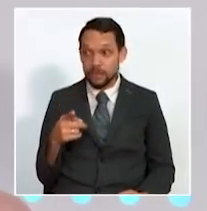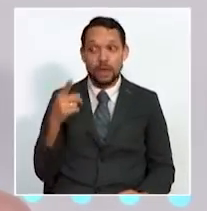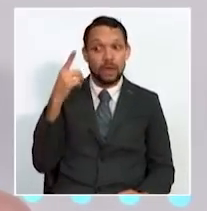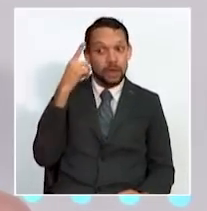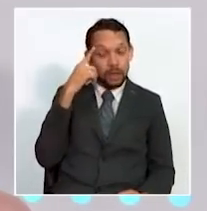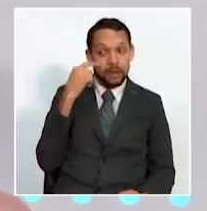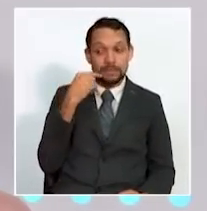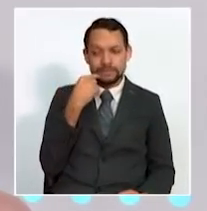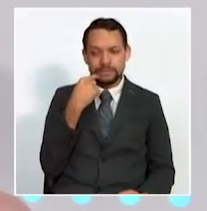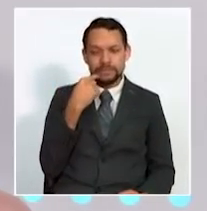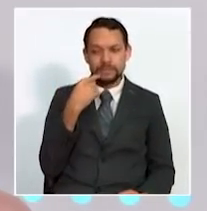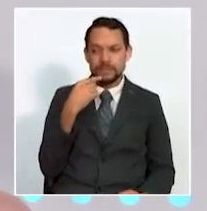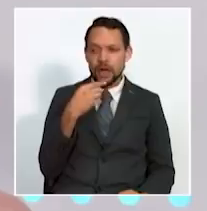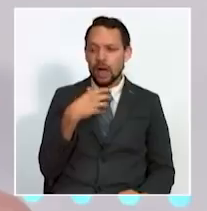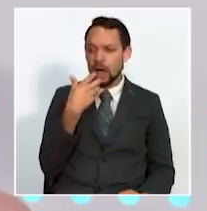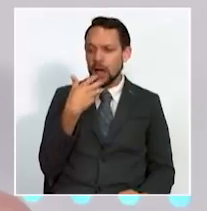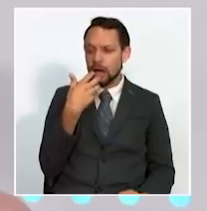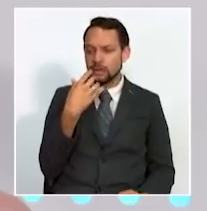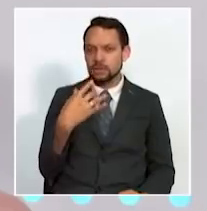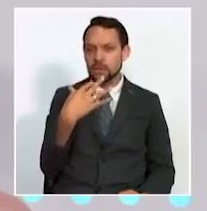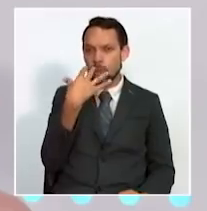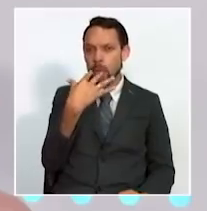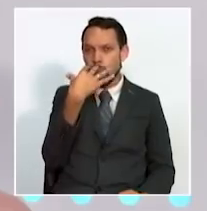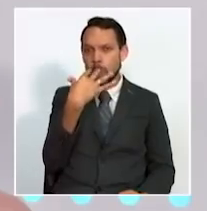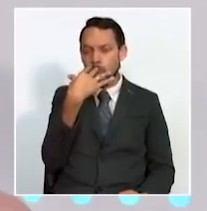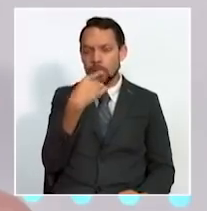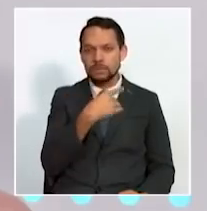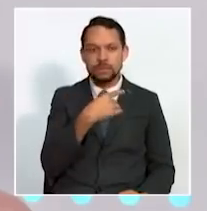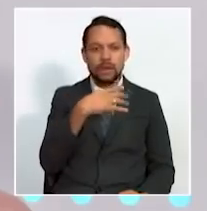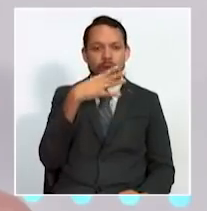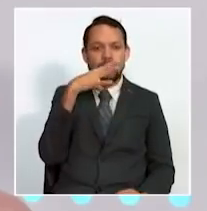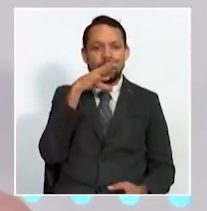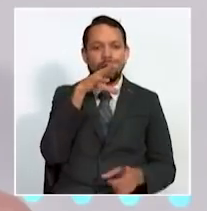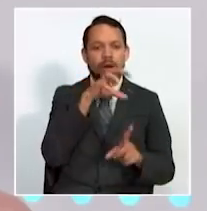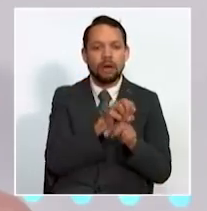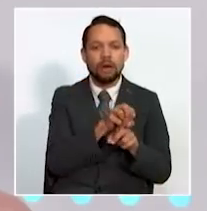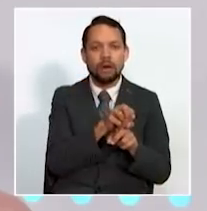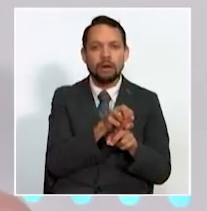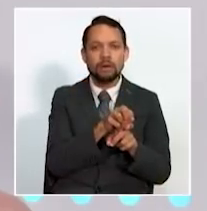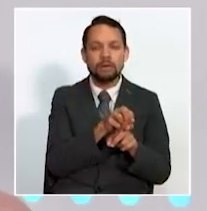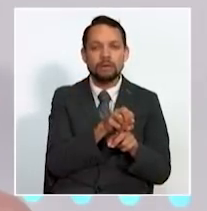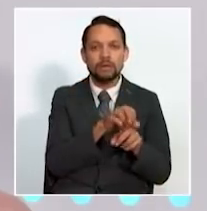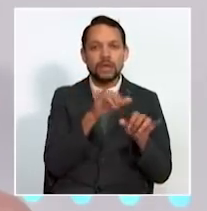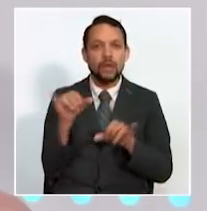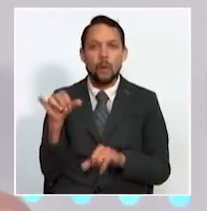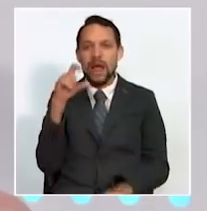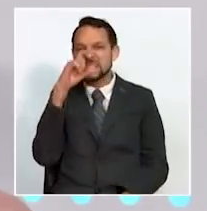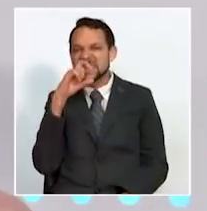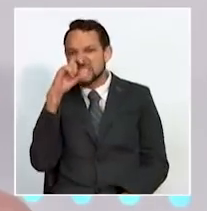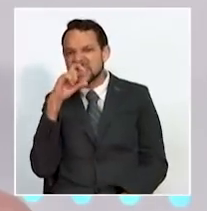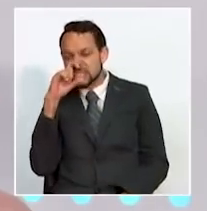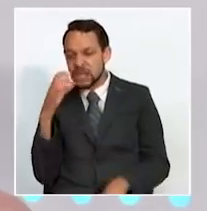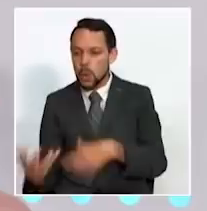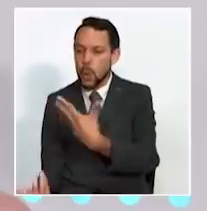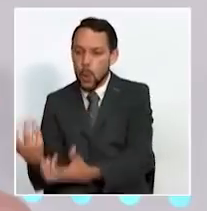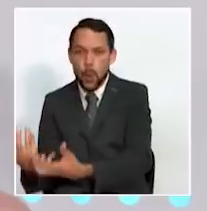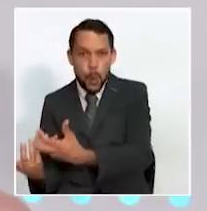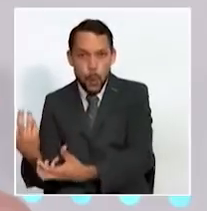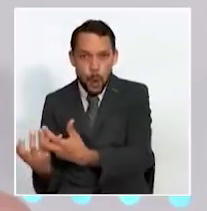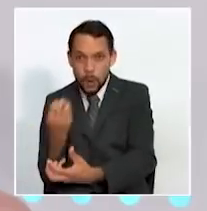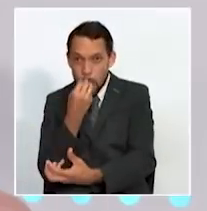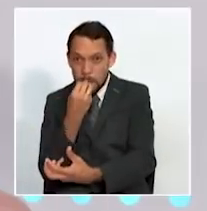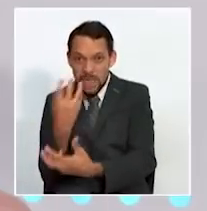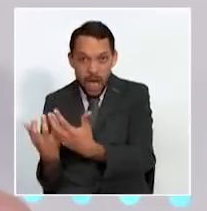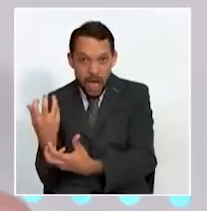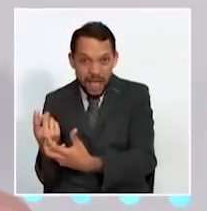que ese calor que le está entrando, le está quemando esos vellitos como si fuera un marranito de diciembre. Le quema esos vellitos.